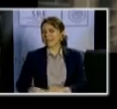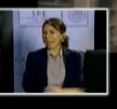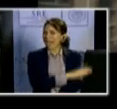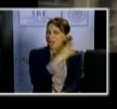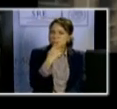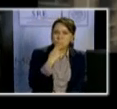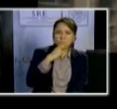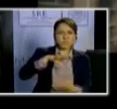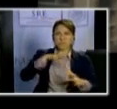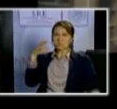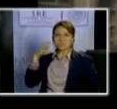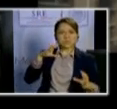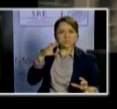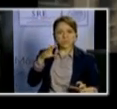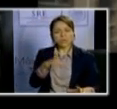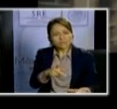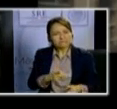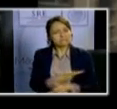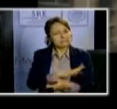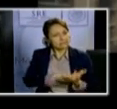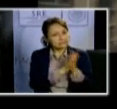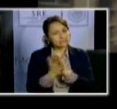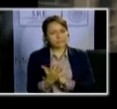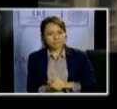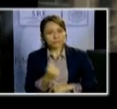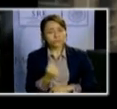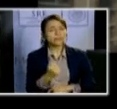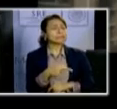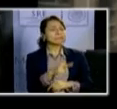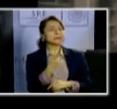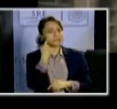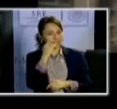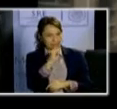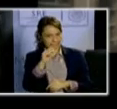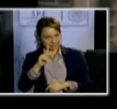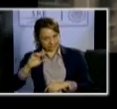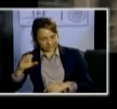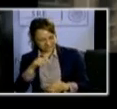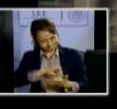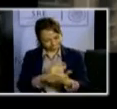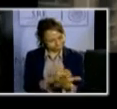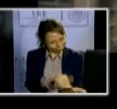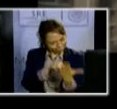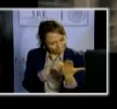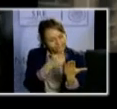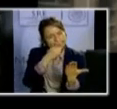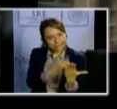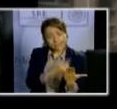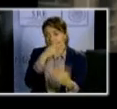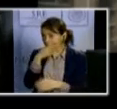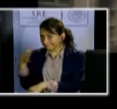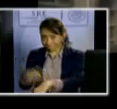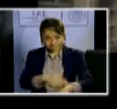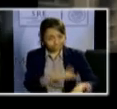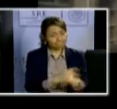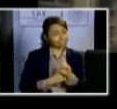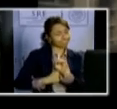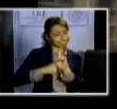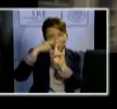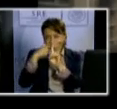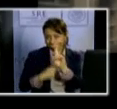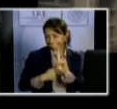el IPCC para la región de México y Centroamérica? Un incremento en la temperatura, sin duda,